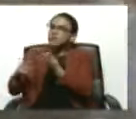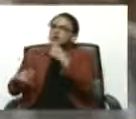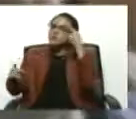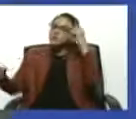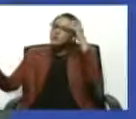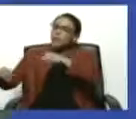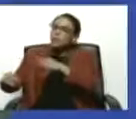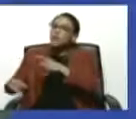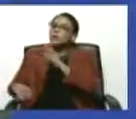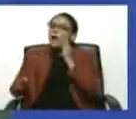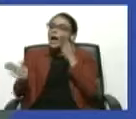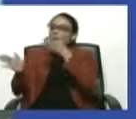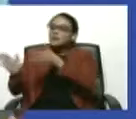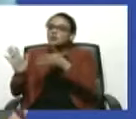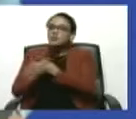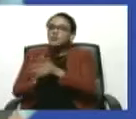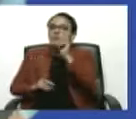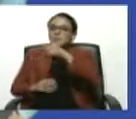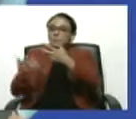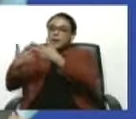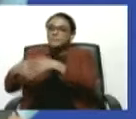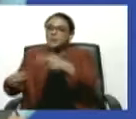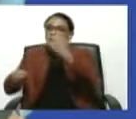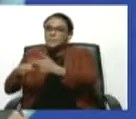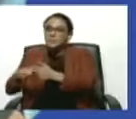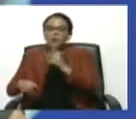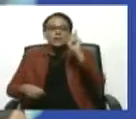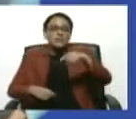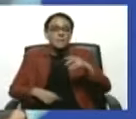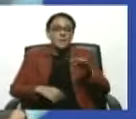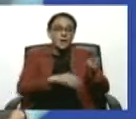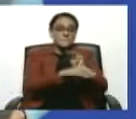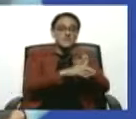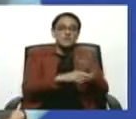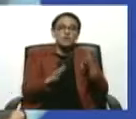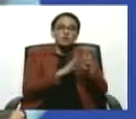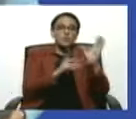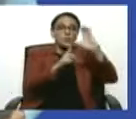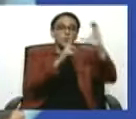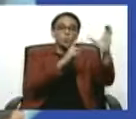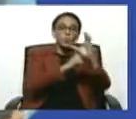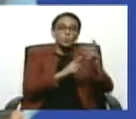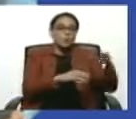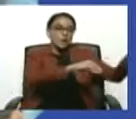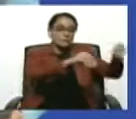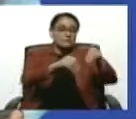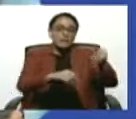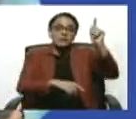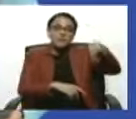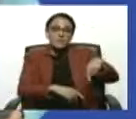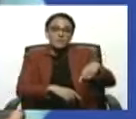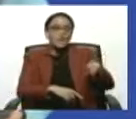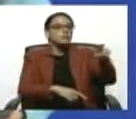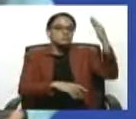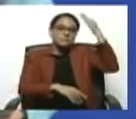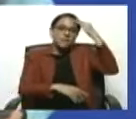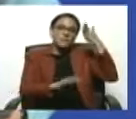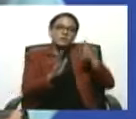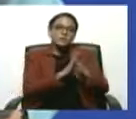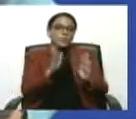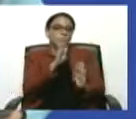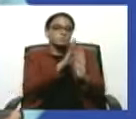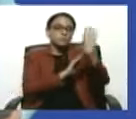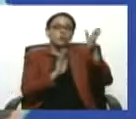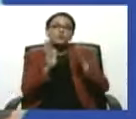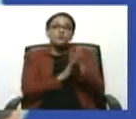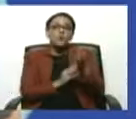sector petrolero. Aquí está el ministro de Agricultura y Tierra, y sabemos que el crecimiento en la producción de alimentos,